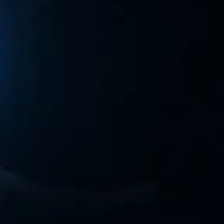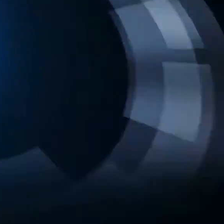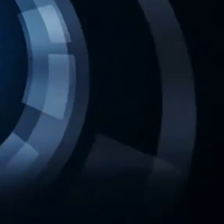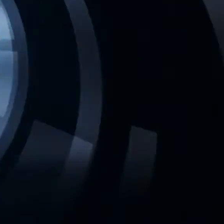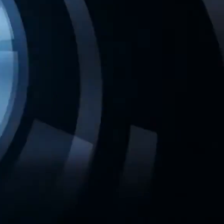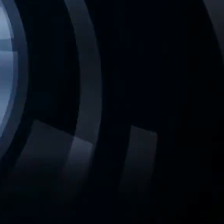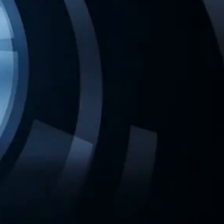¡Gracias!